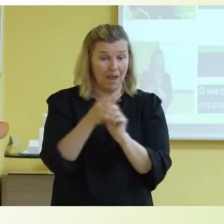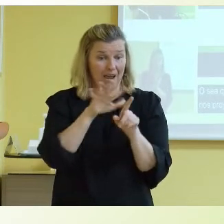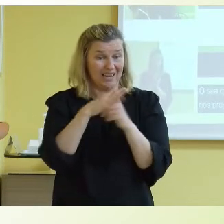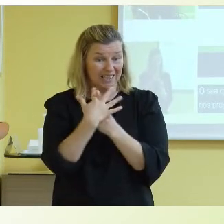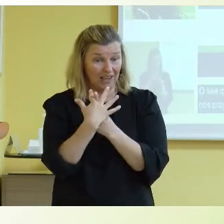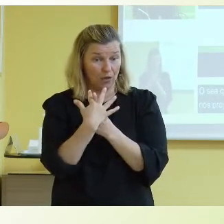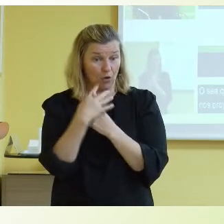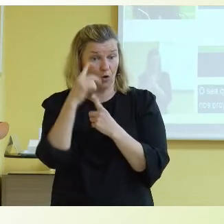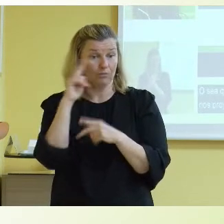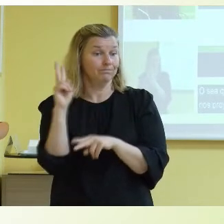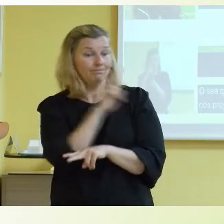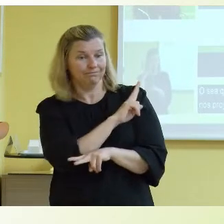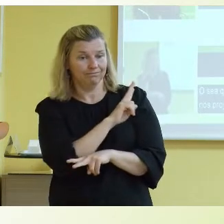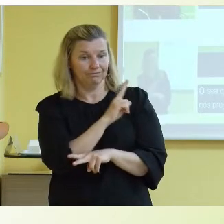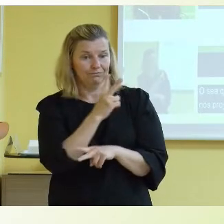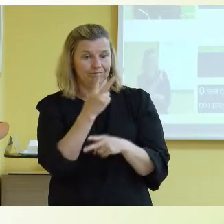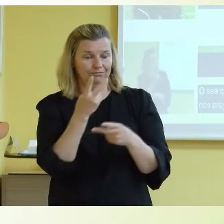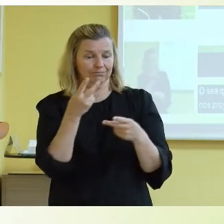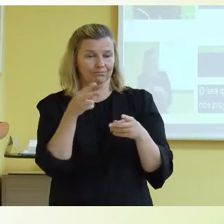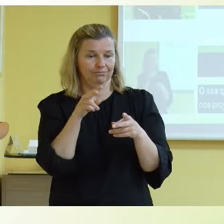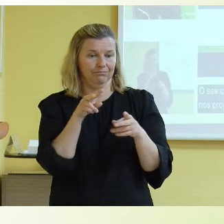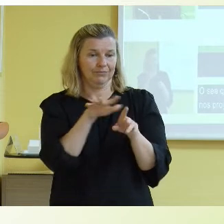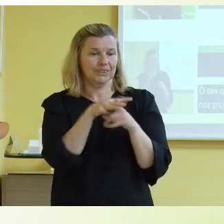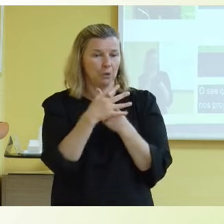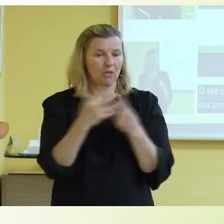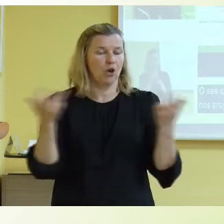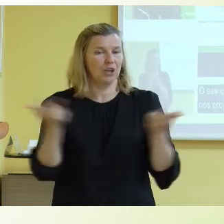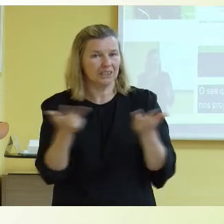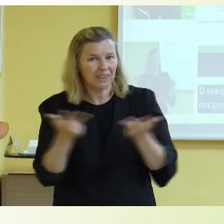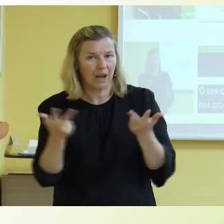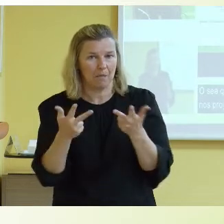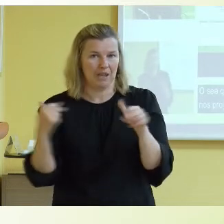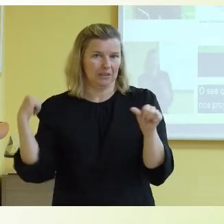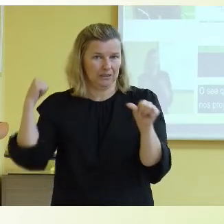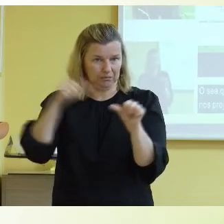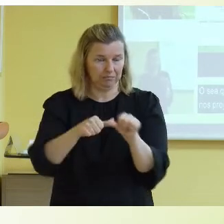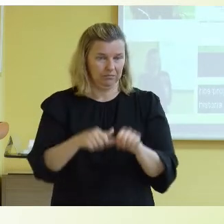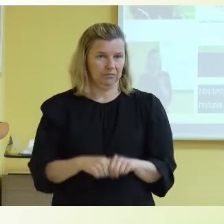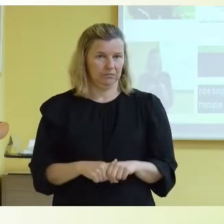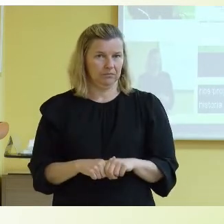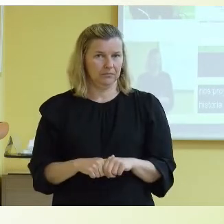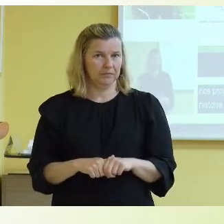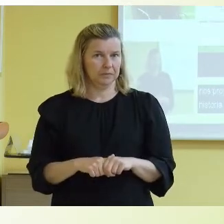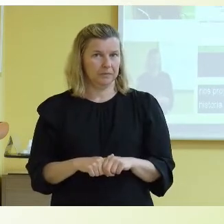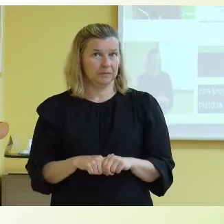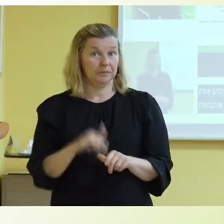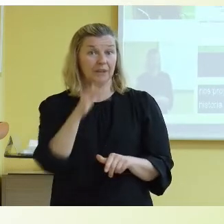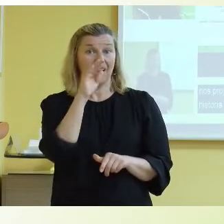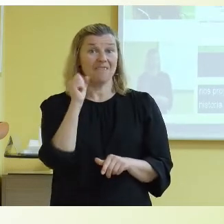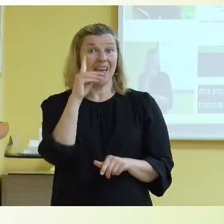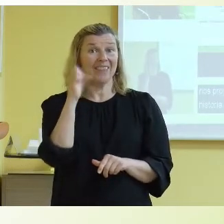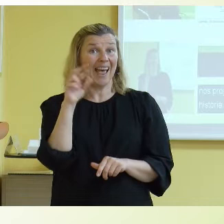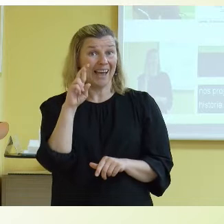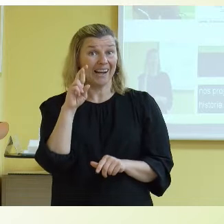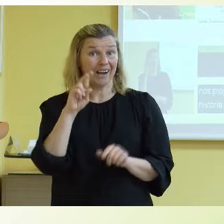estaríamos proyectándonos a situaciones mucho más graves y mucho más serias a lo largo del tiempo. ¿Qué es lo que cuenta FEDER en su